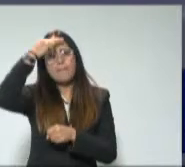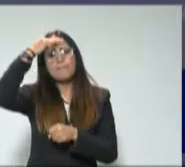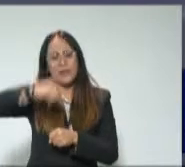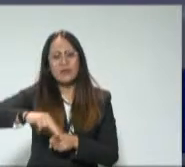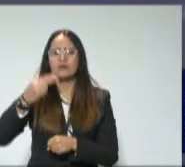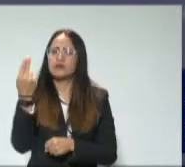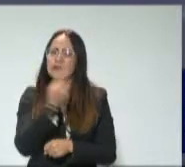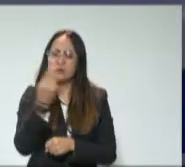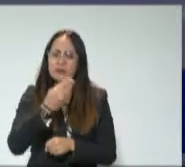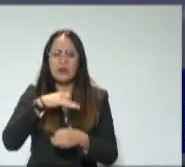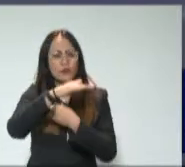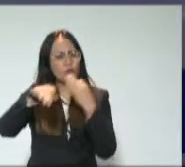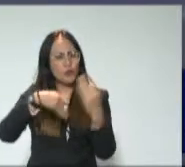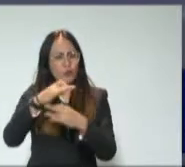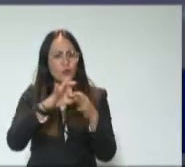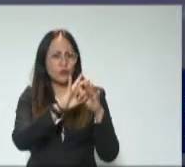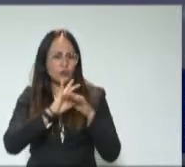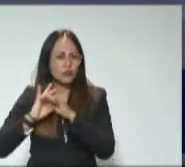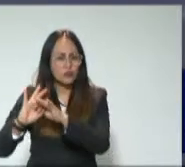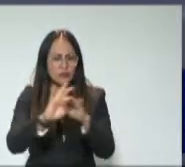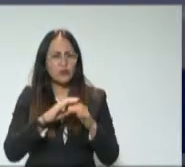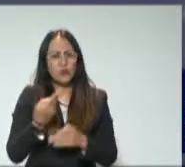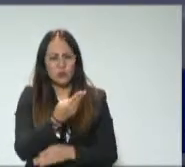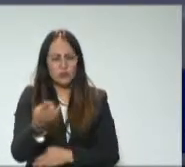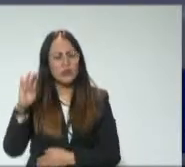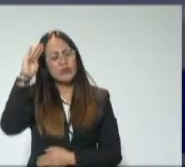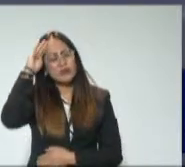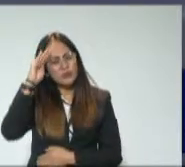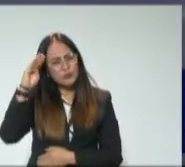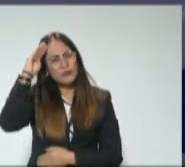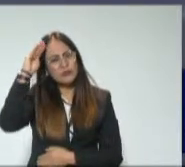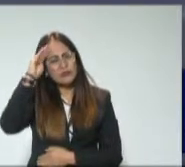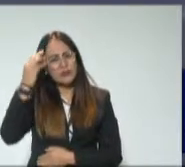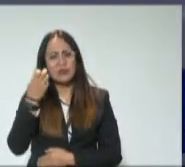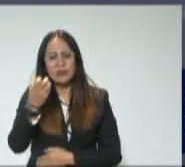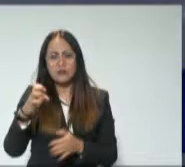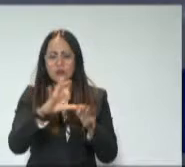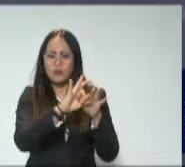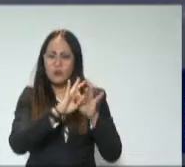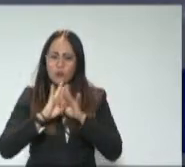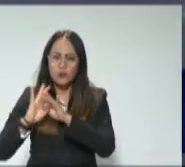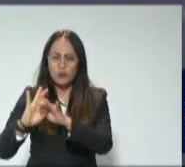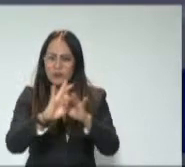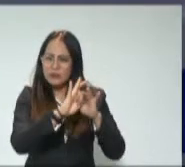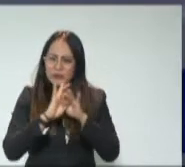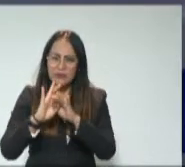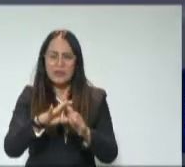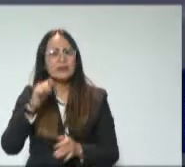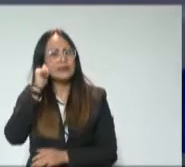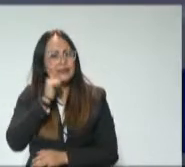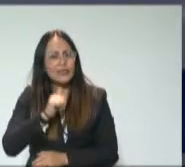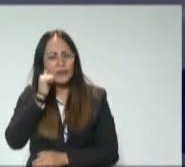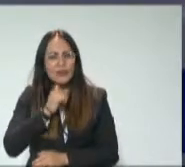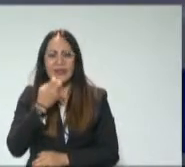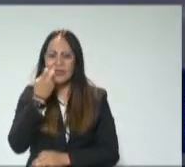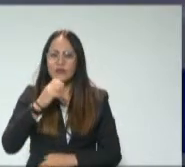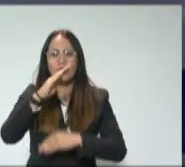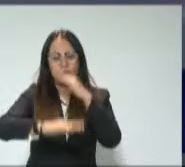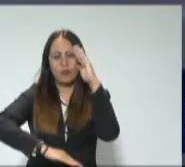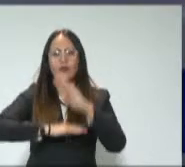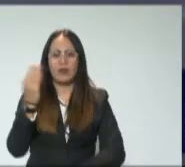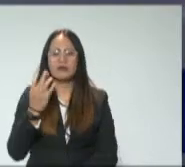unidad les dejo esta reflexión la unidad siempre dará mejores